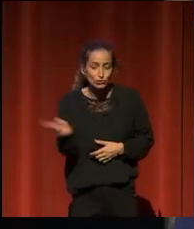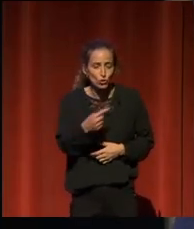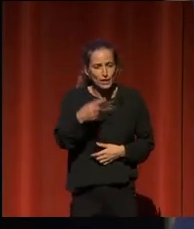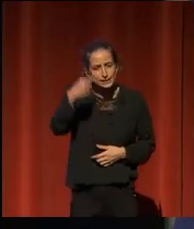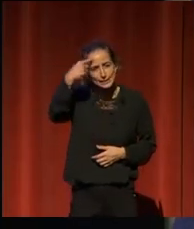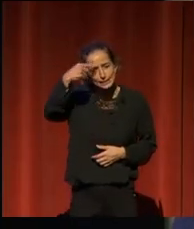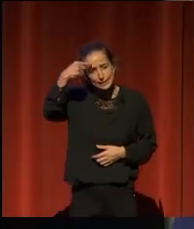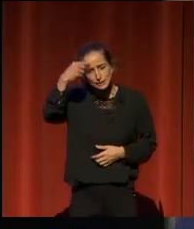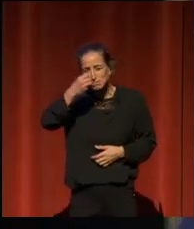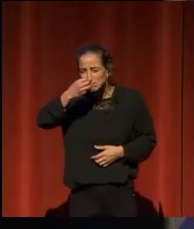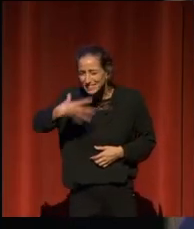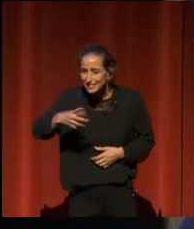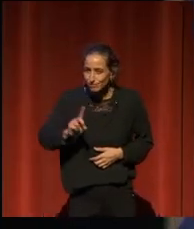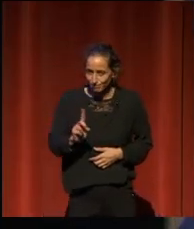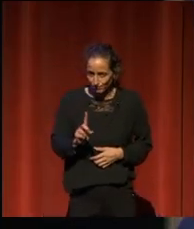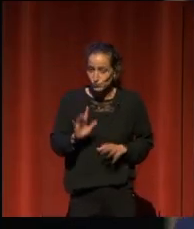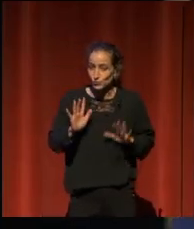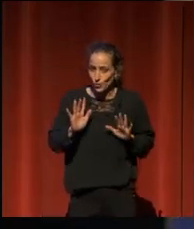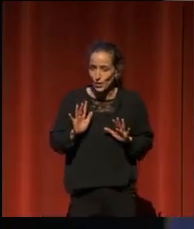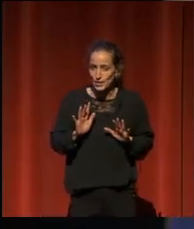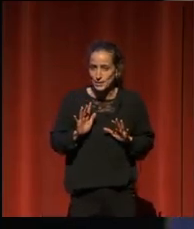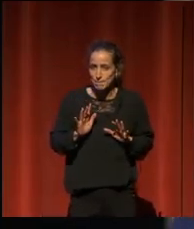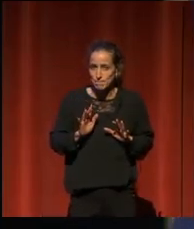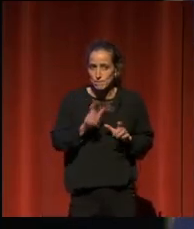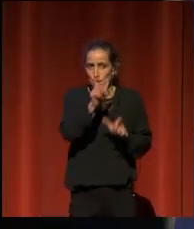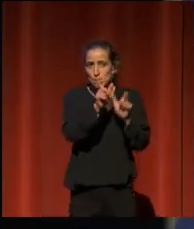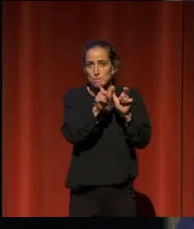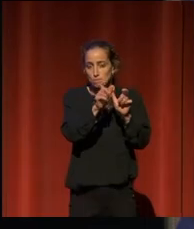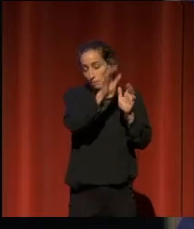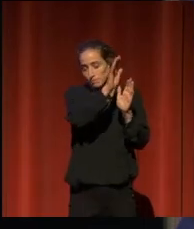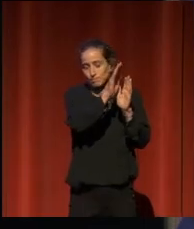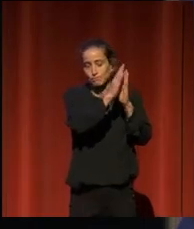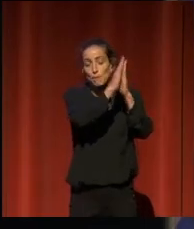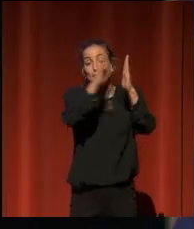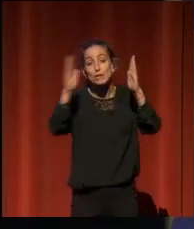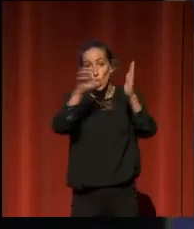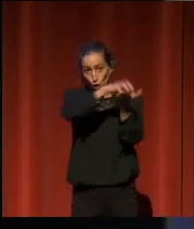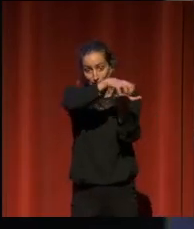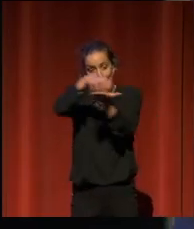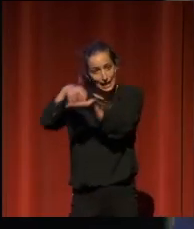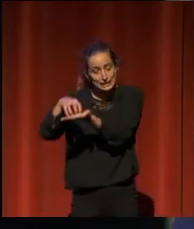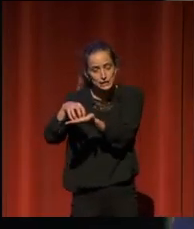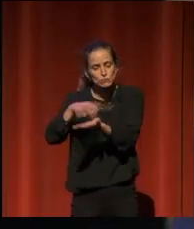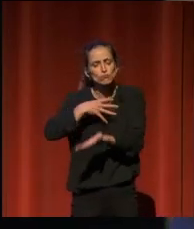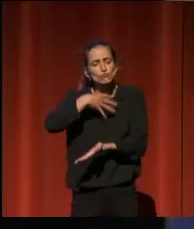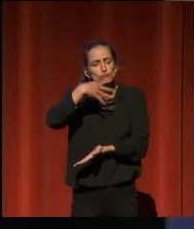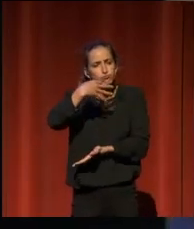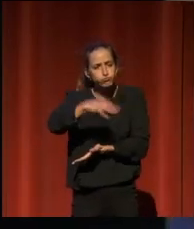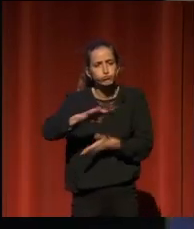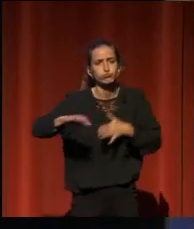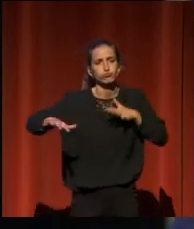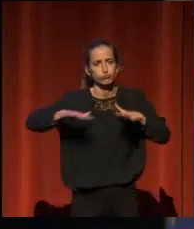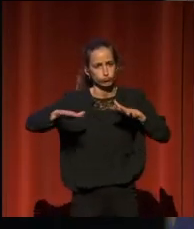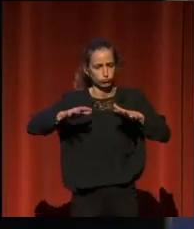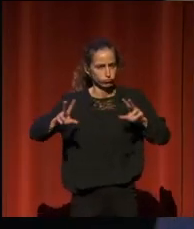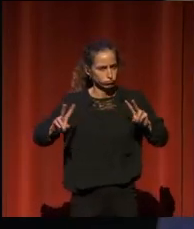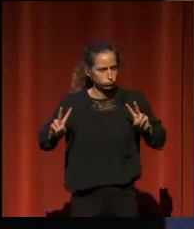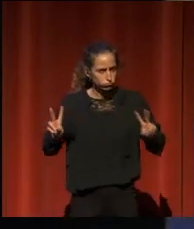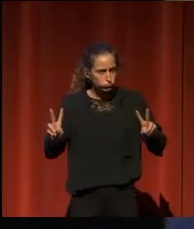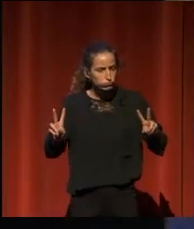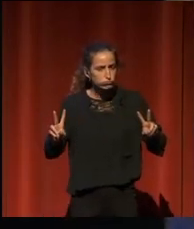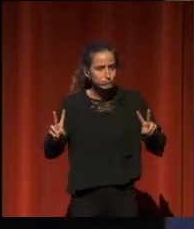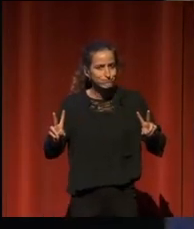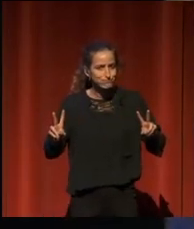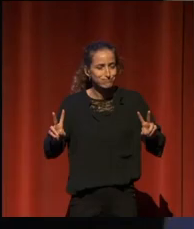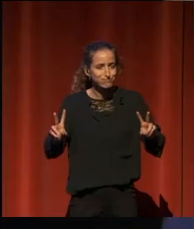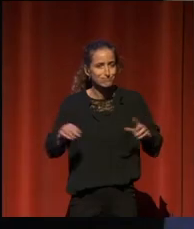de ello Y en este sentido las bibliotecas se pueden ser activas y